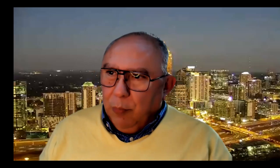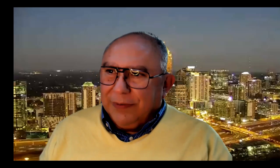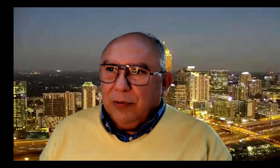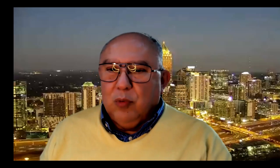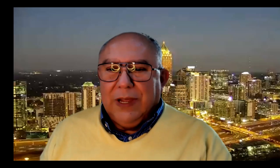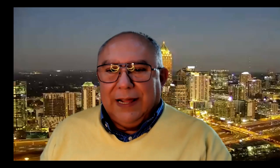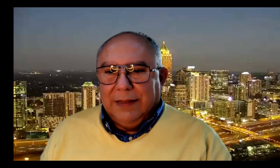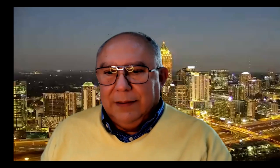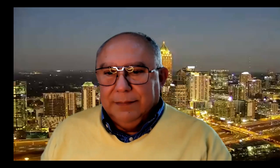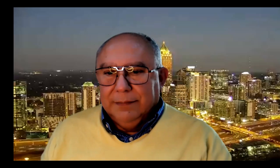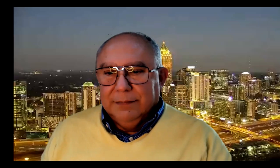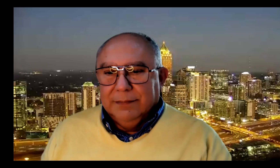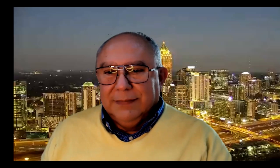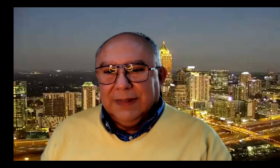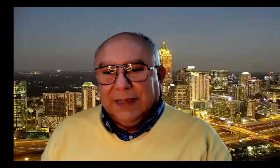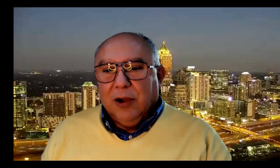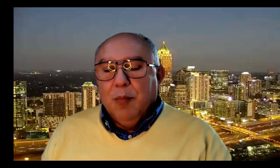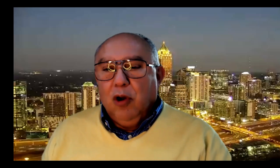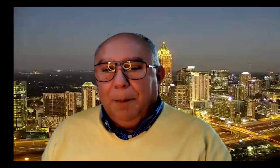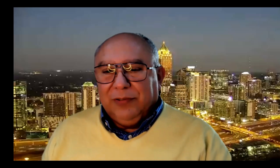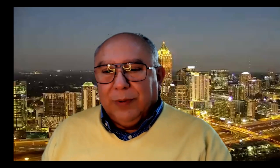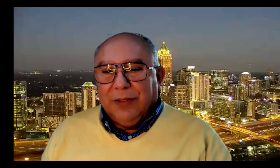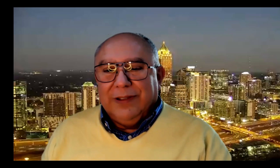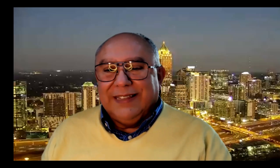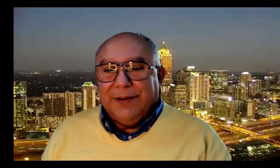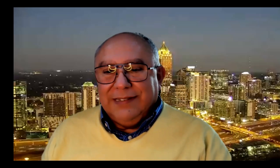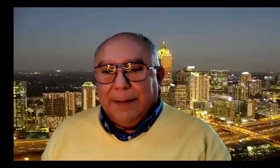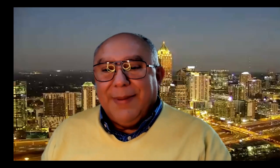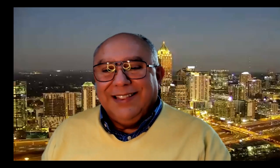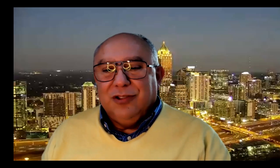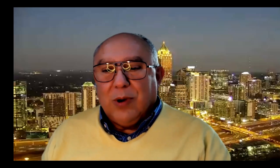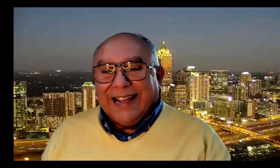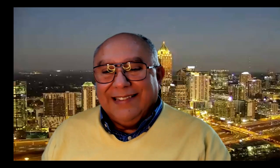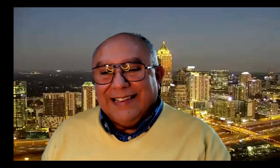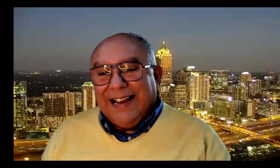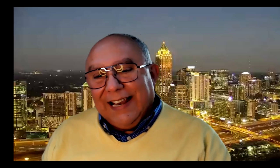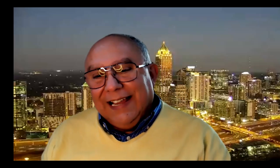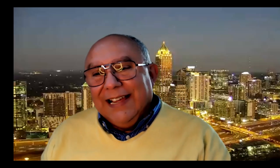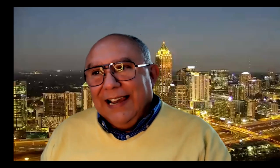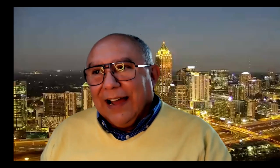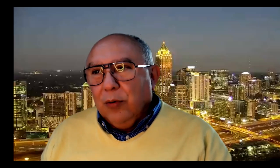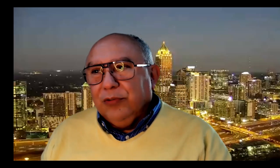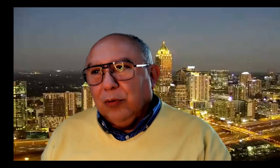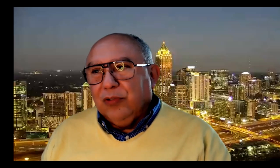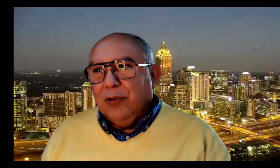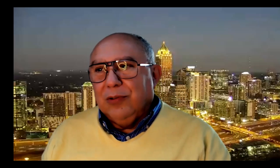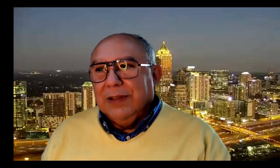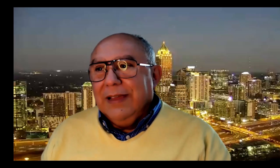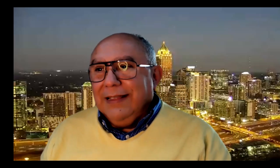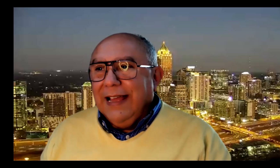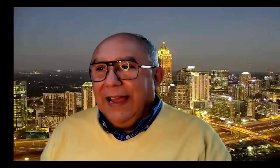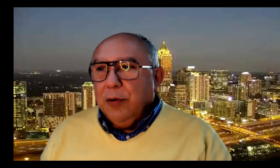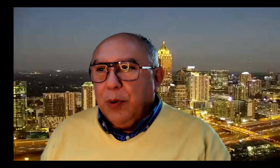una preocupación muy grande, que como López Obrador estaba llamando a cancelar la